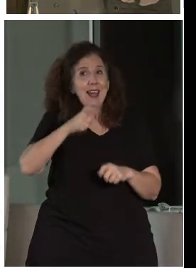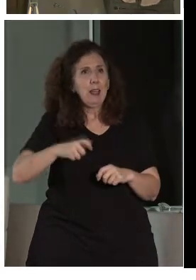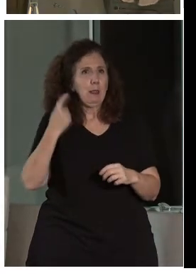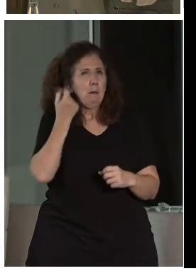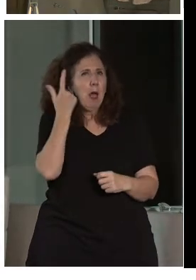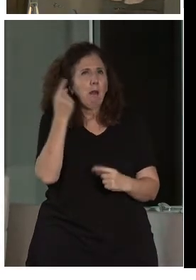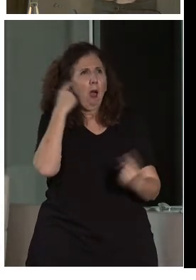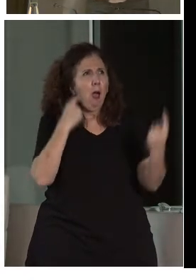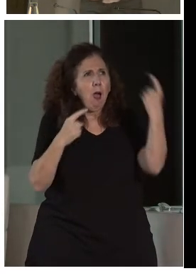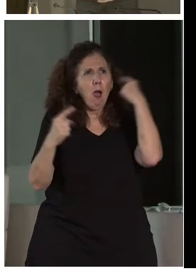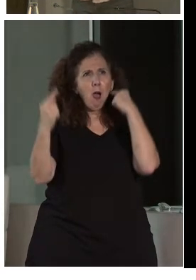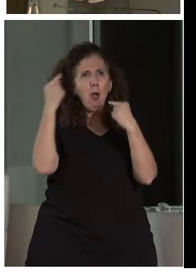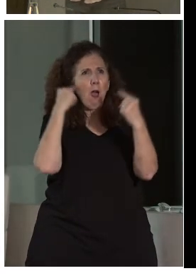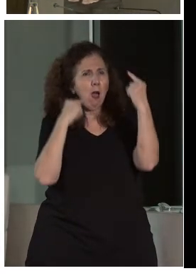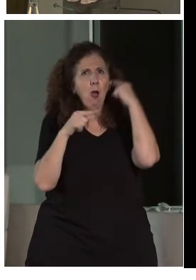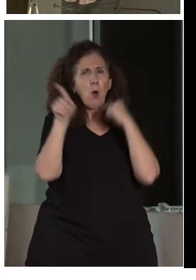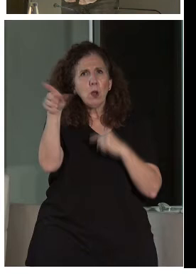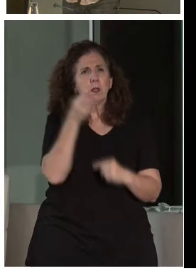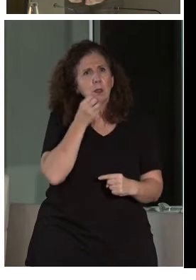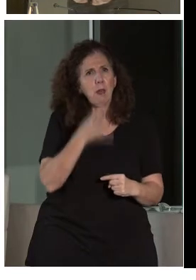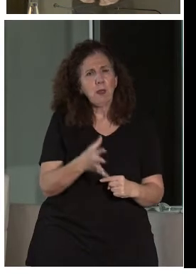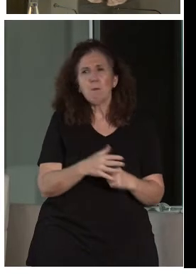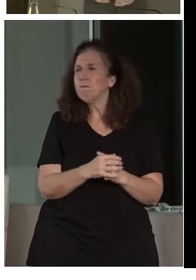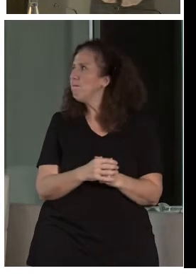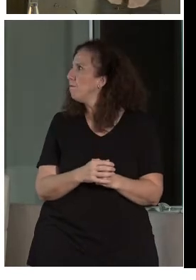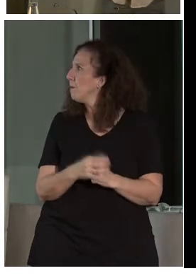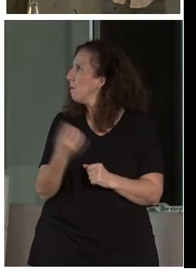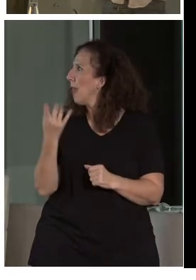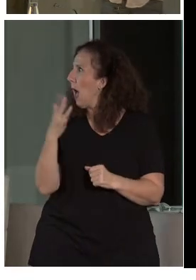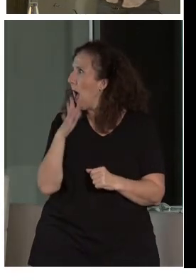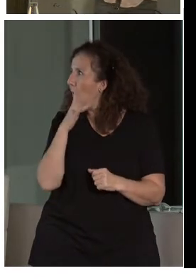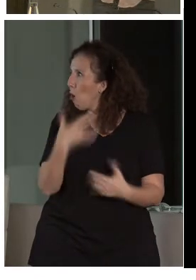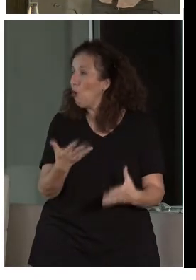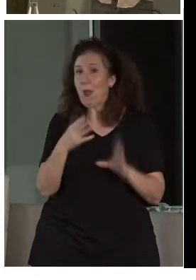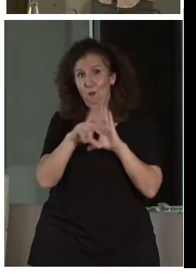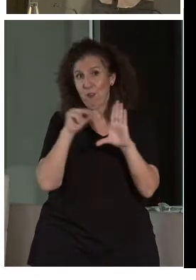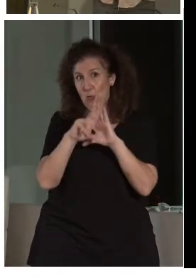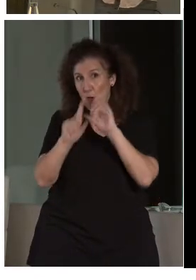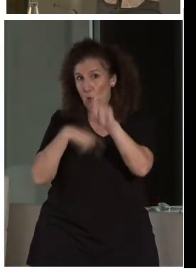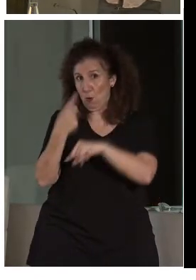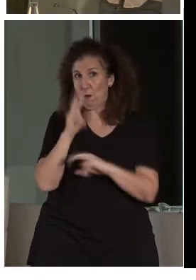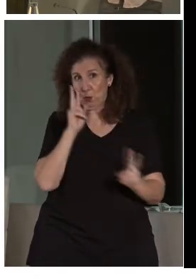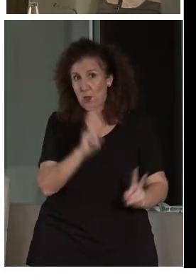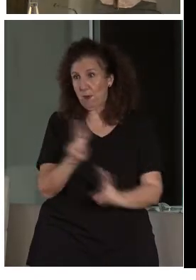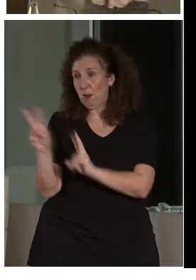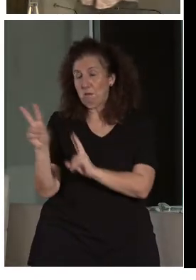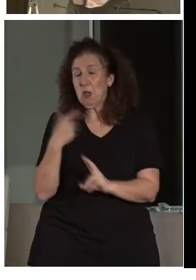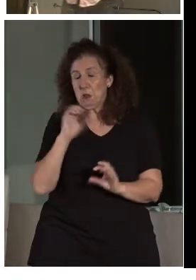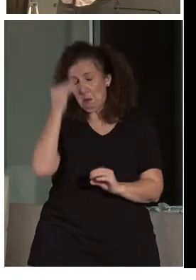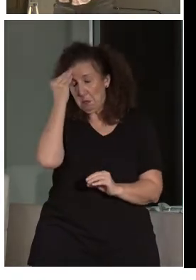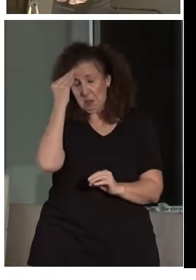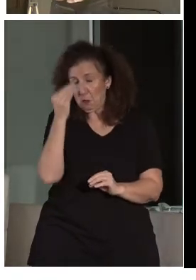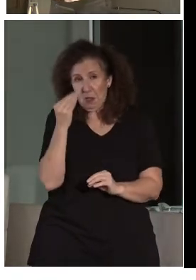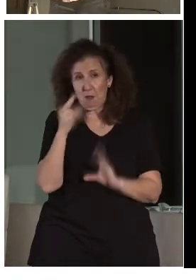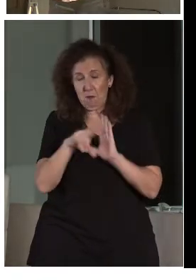mira, esto está bien, no sé qué. Bueno, pues ahí estamos. Aquí viene un vídeo que luego lo veremos, porque yo creo que va a pasar de mí, efectivamente.